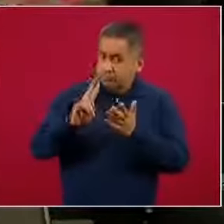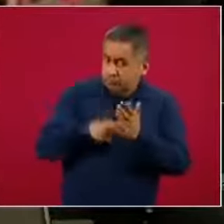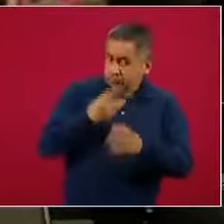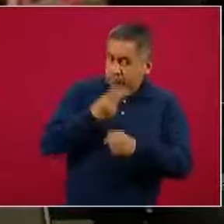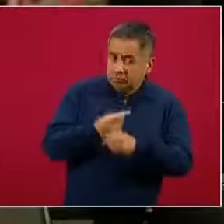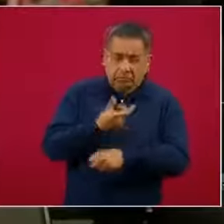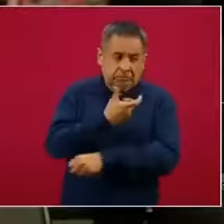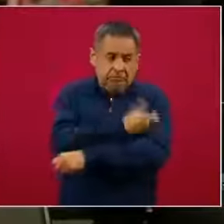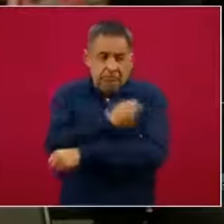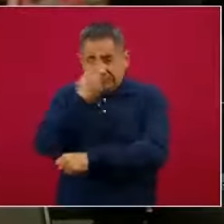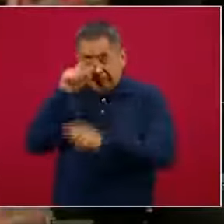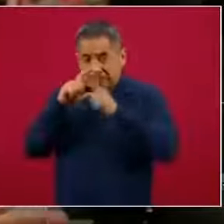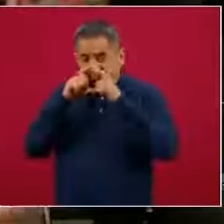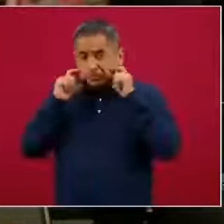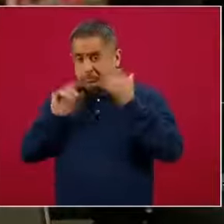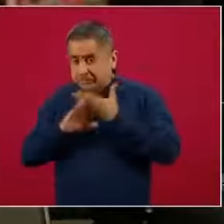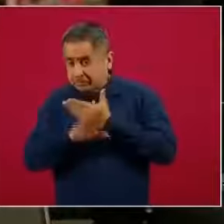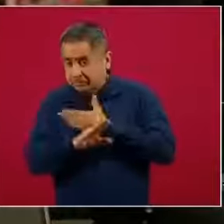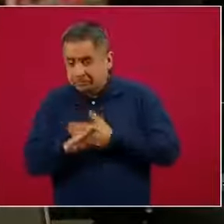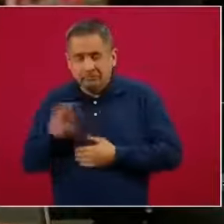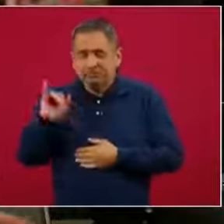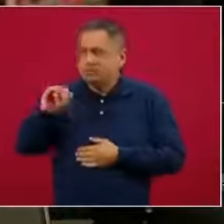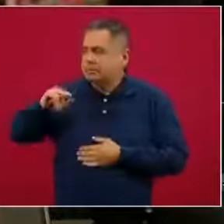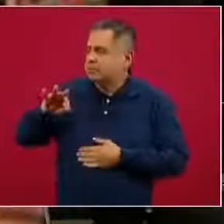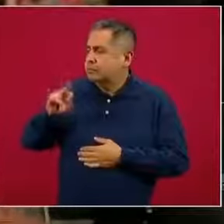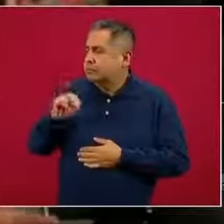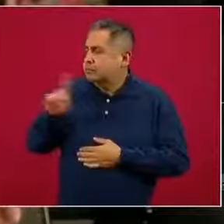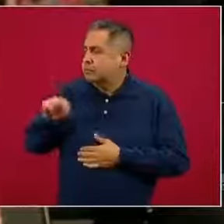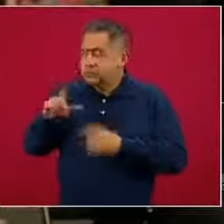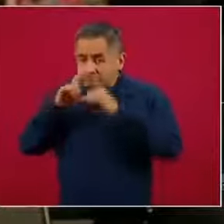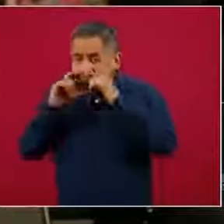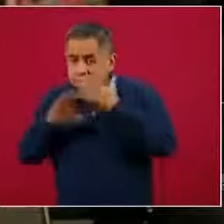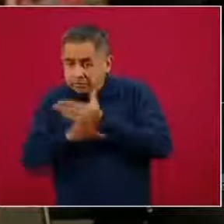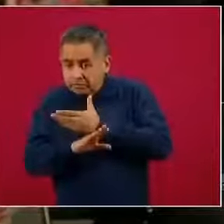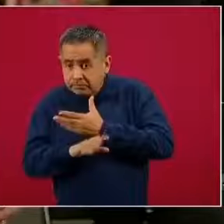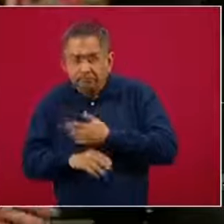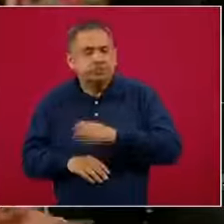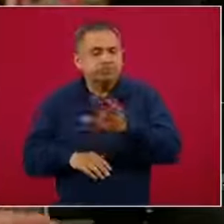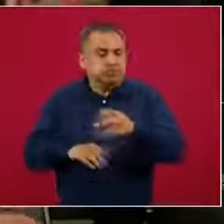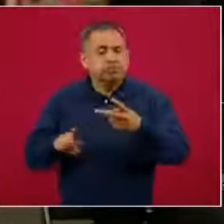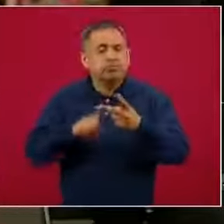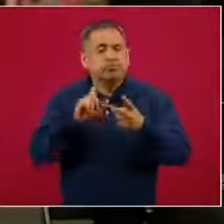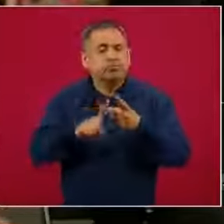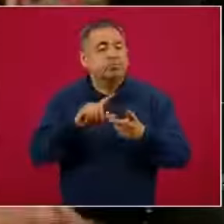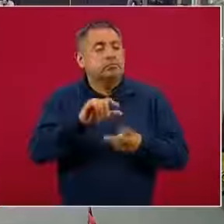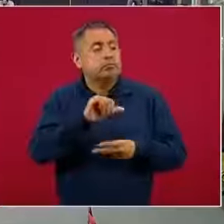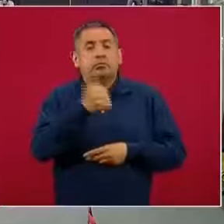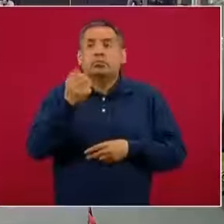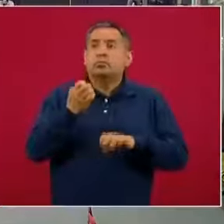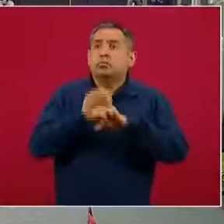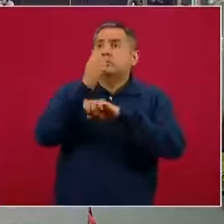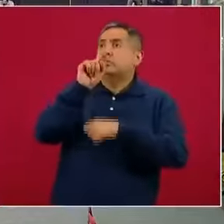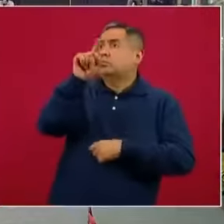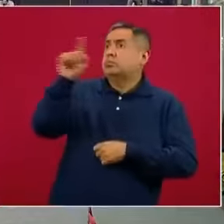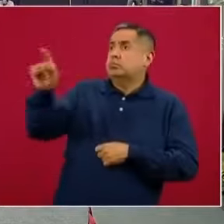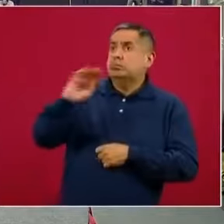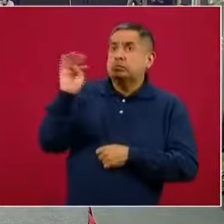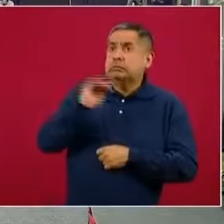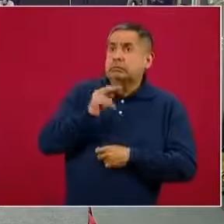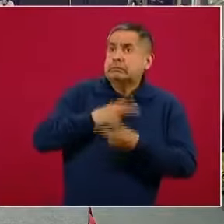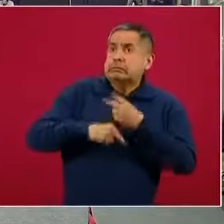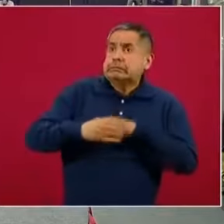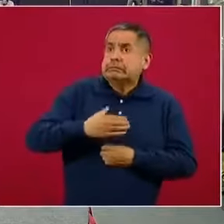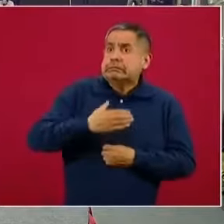saber si esta estrategia la planean realizar en algunos otros estados que pudieran estar en riesgo de estar